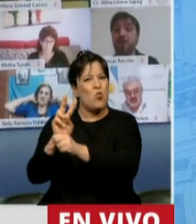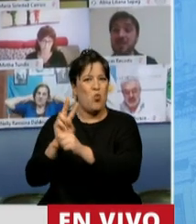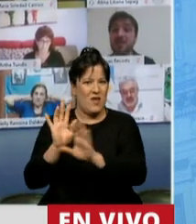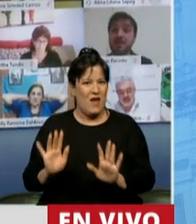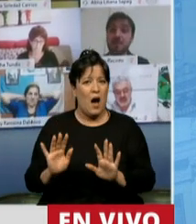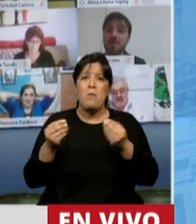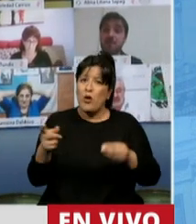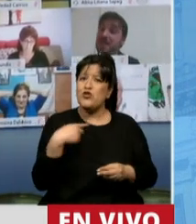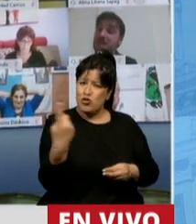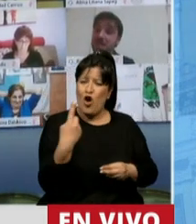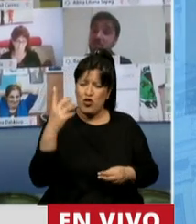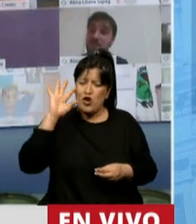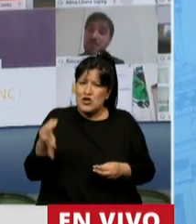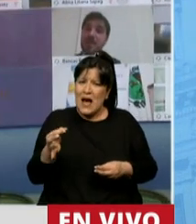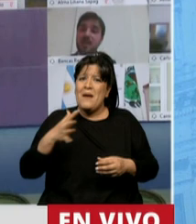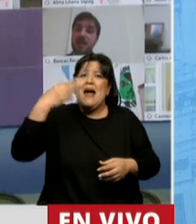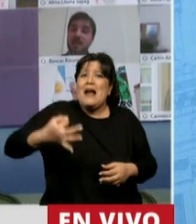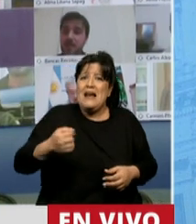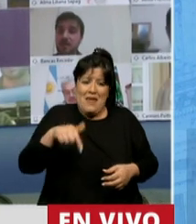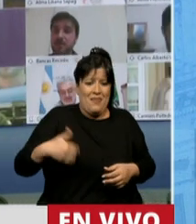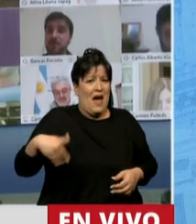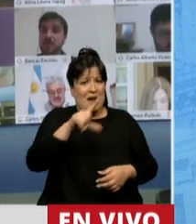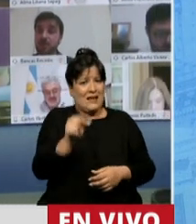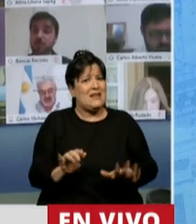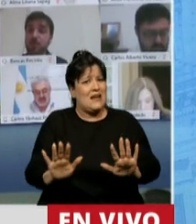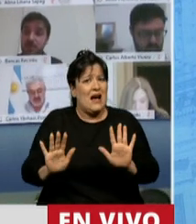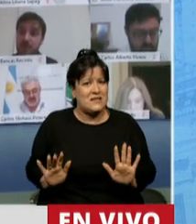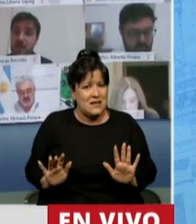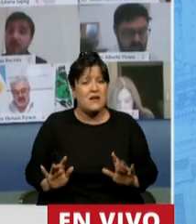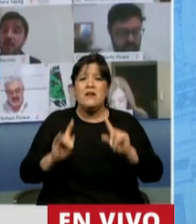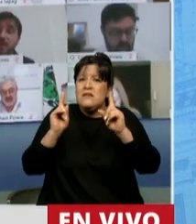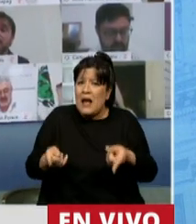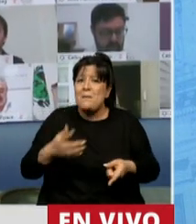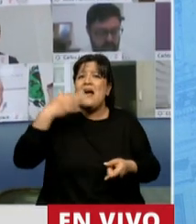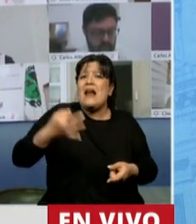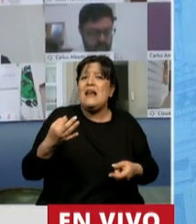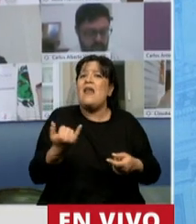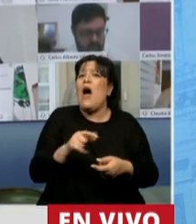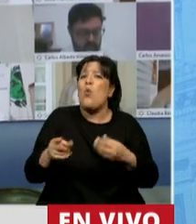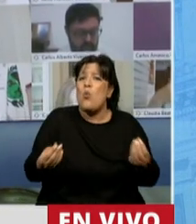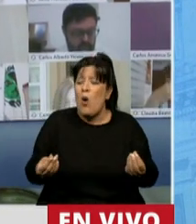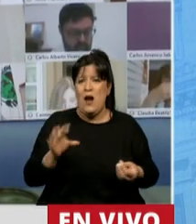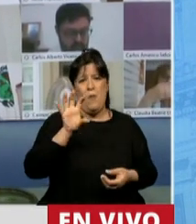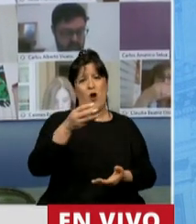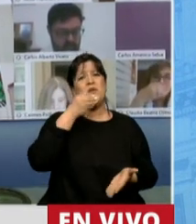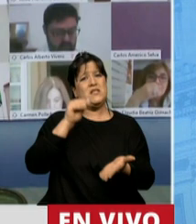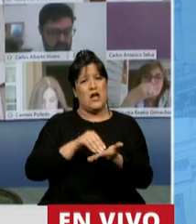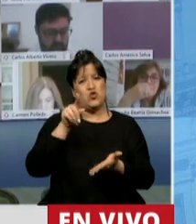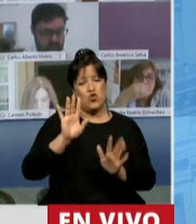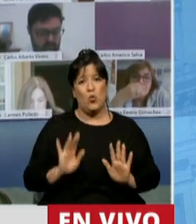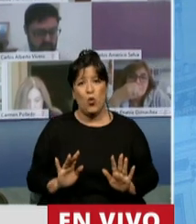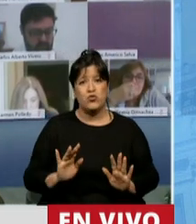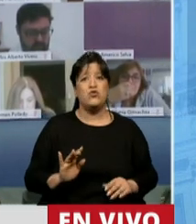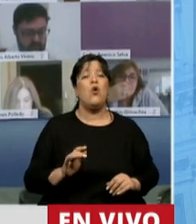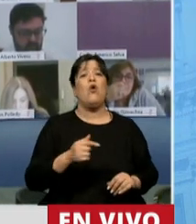que pese también es la realidad de la República Argentina y también es la realidad de la provincia de chubud el